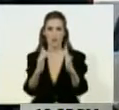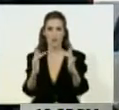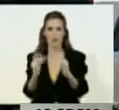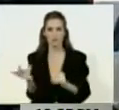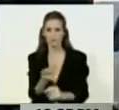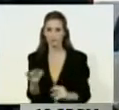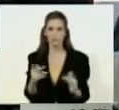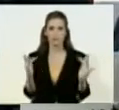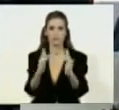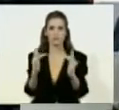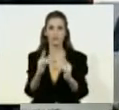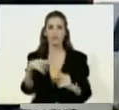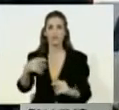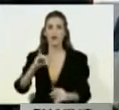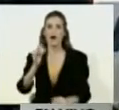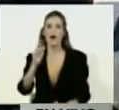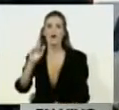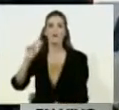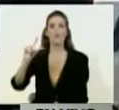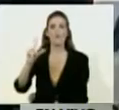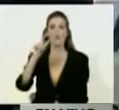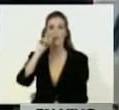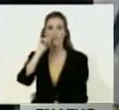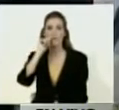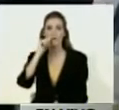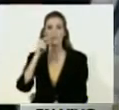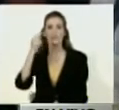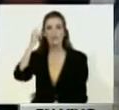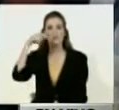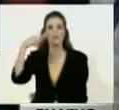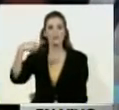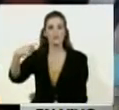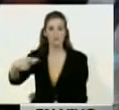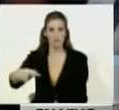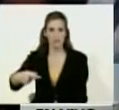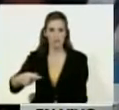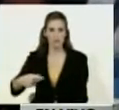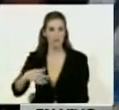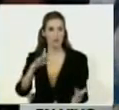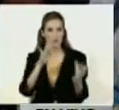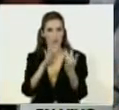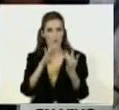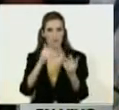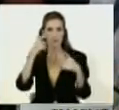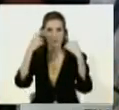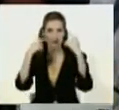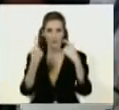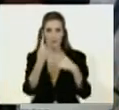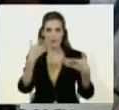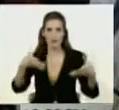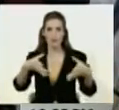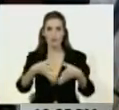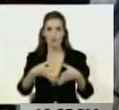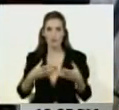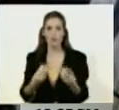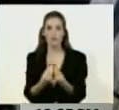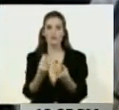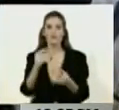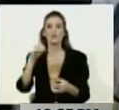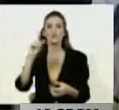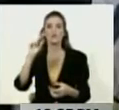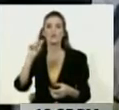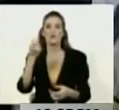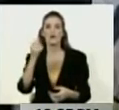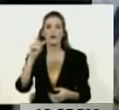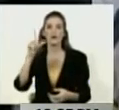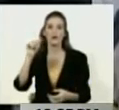Y después el compañero Harold, días después, llevó a Hugo a la primera reunión con Douglas Bravo. Entonces